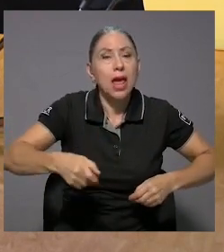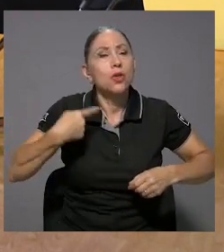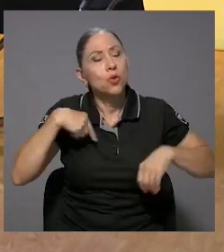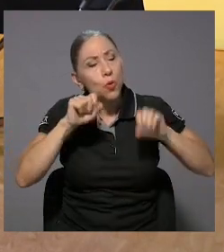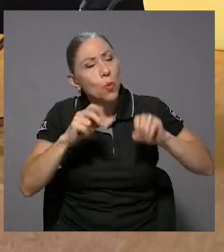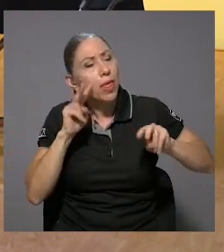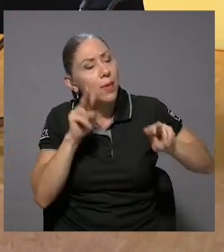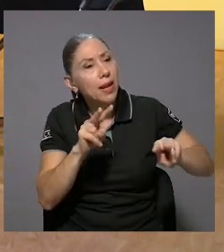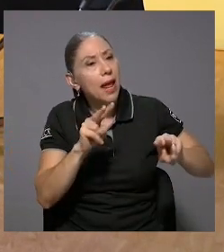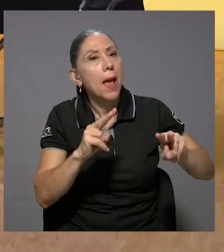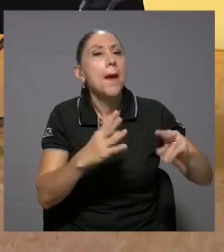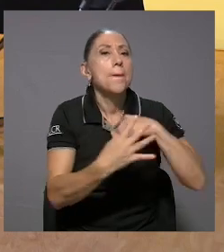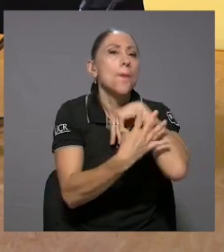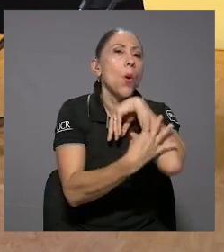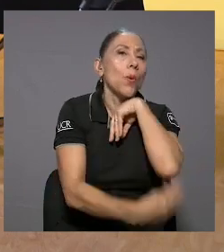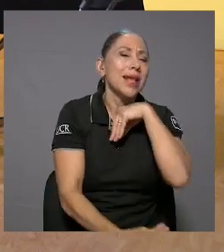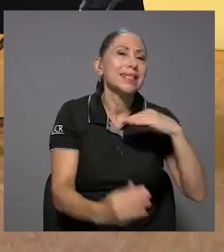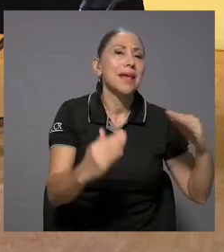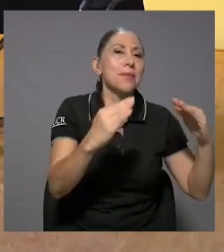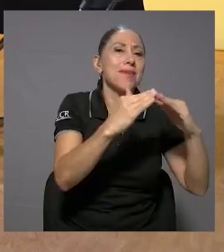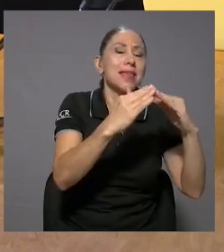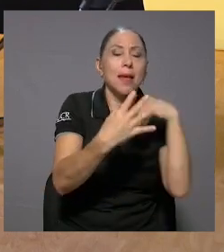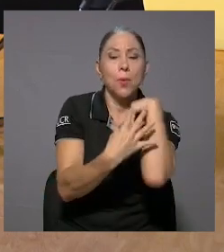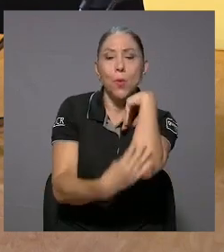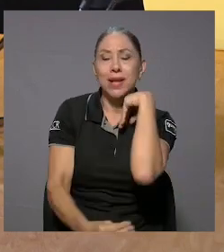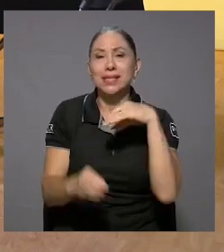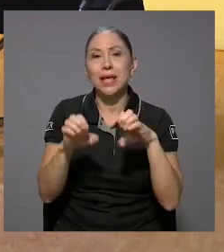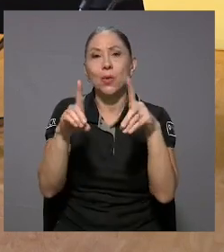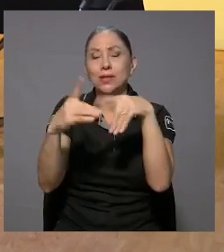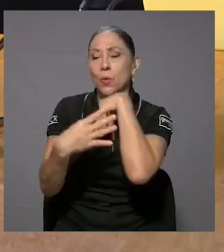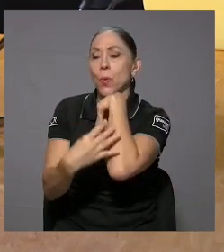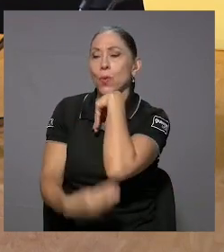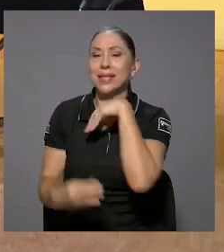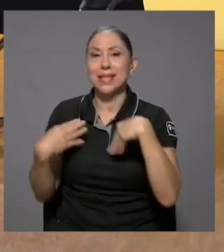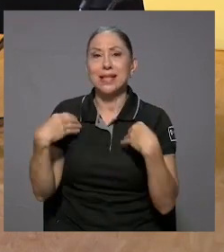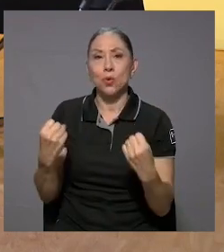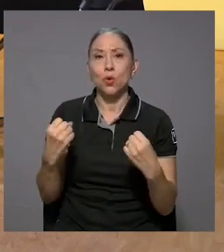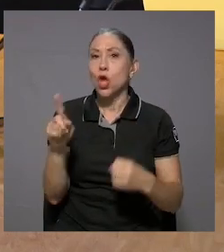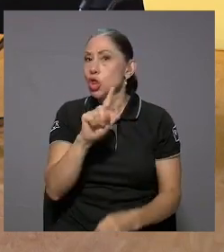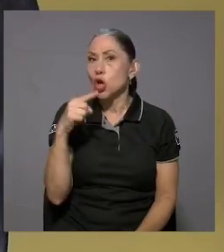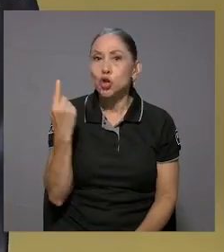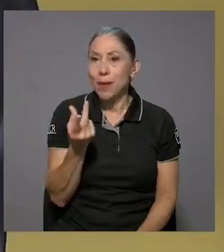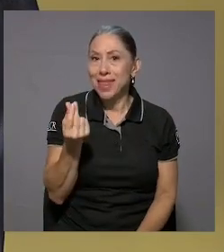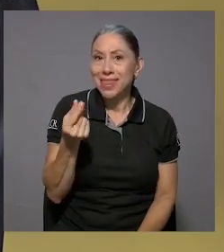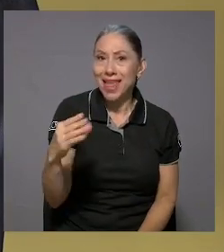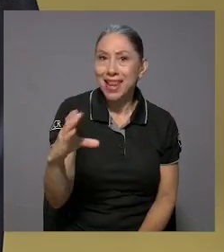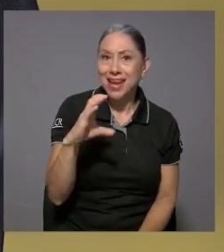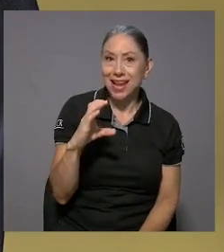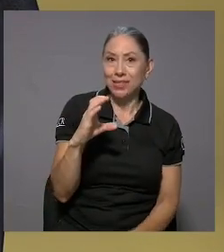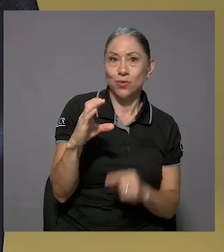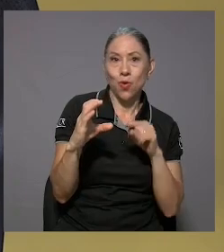uno pueda evaluar pobreza, por ejemplo, en vivienda, pobreza en educación, pobreza en salud. O